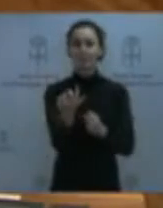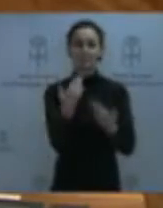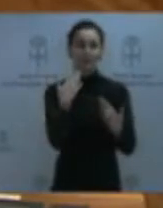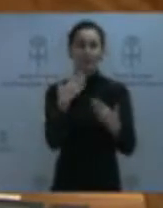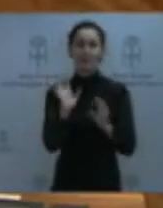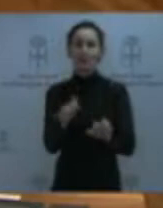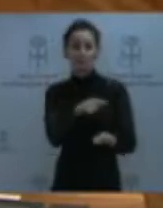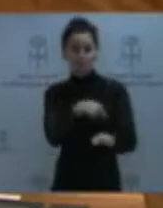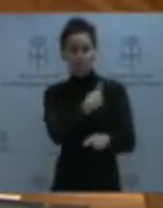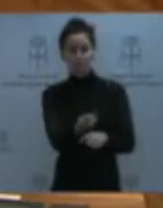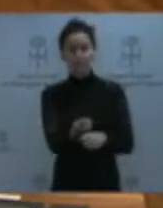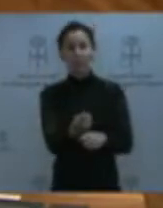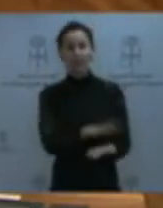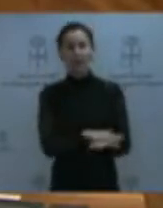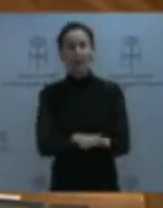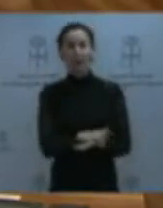la palabra.